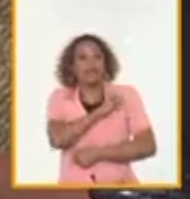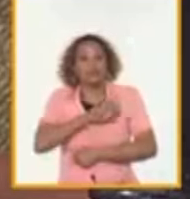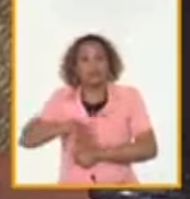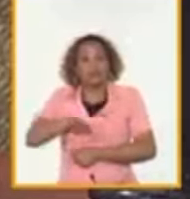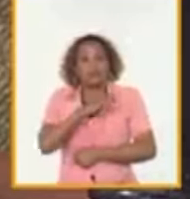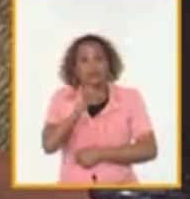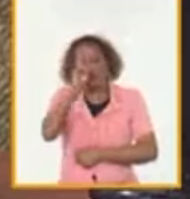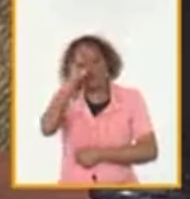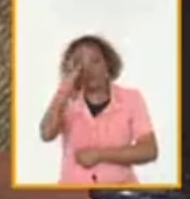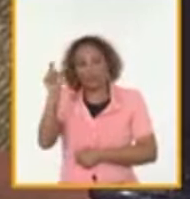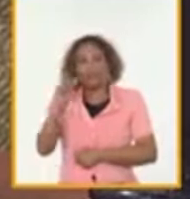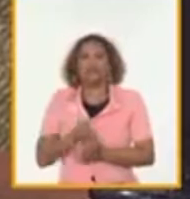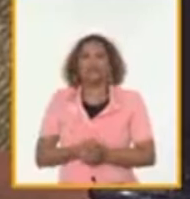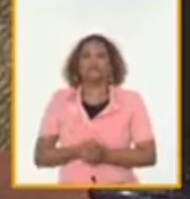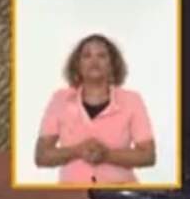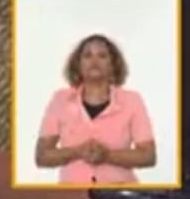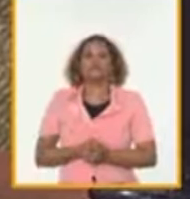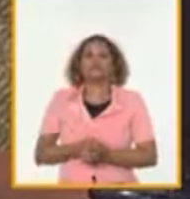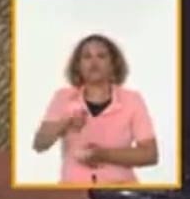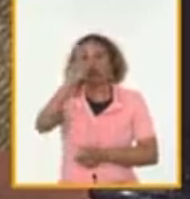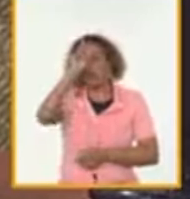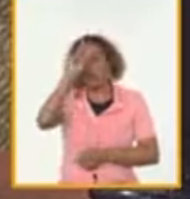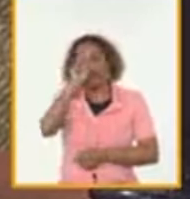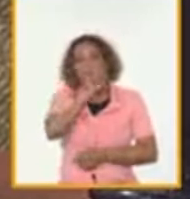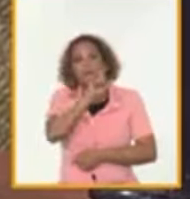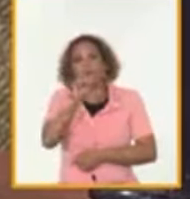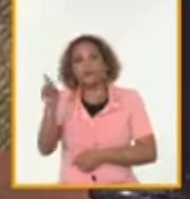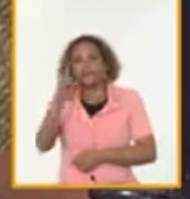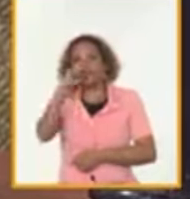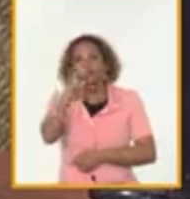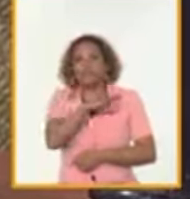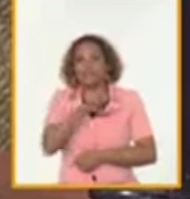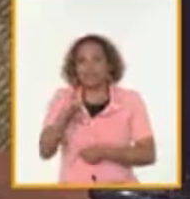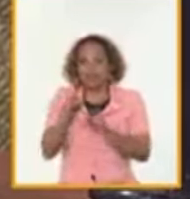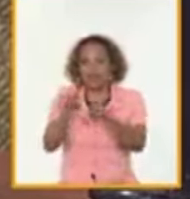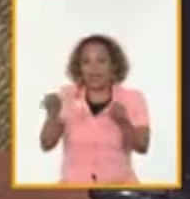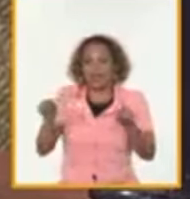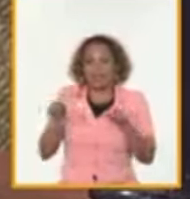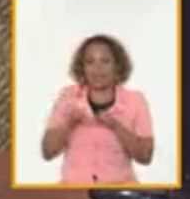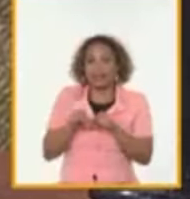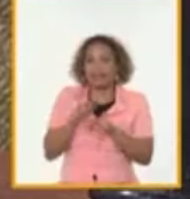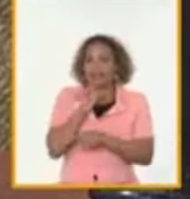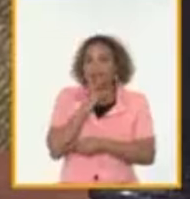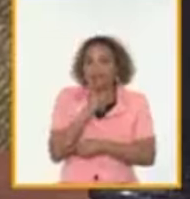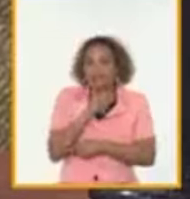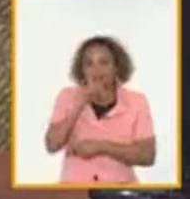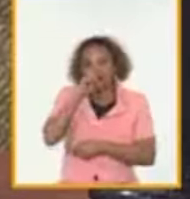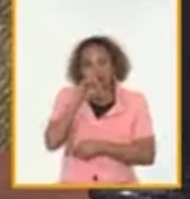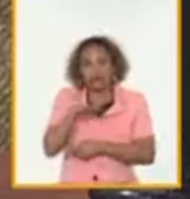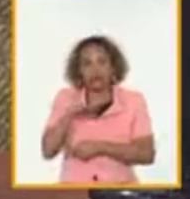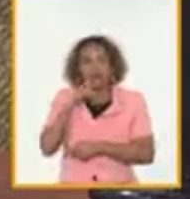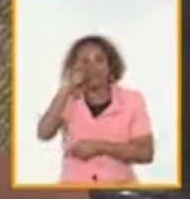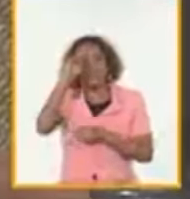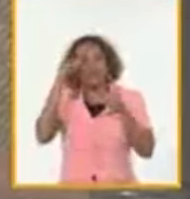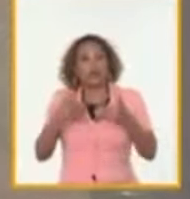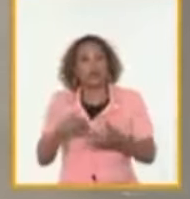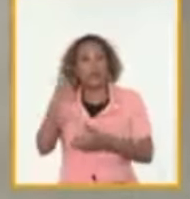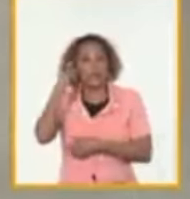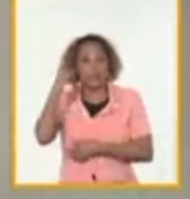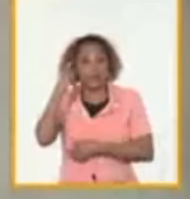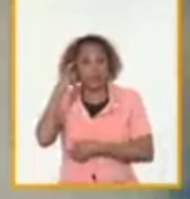hospital el hospital infantil esa misma eh salita o consulta de Salud Mental que salía en el